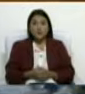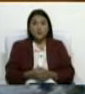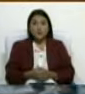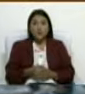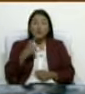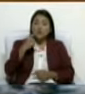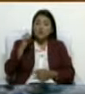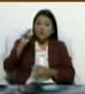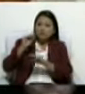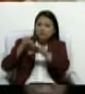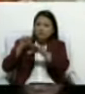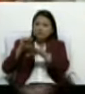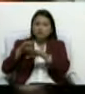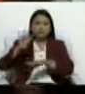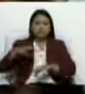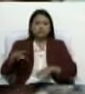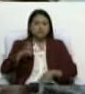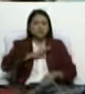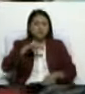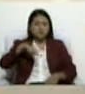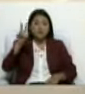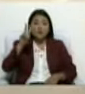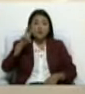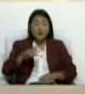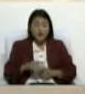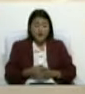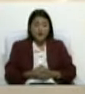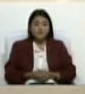como territorio nuestro,